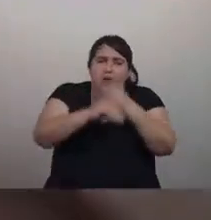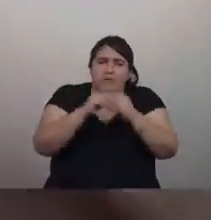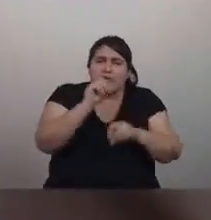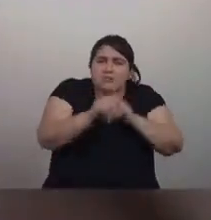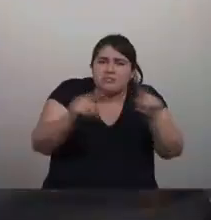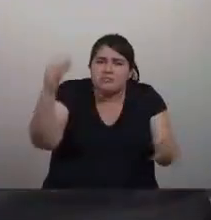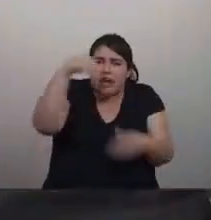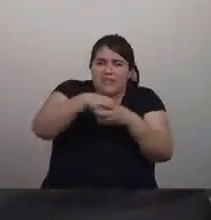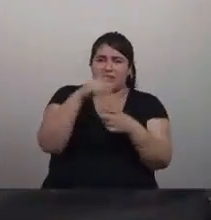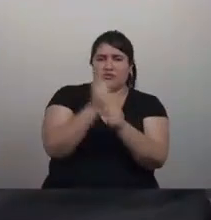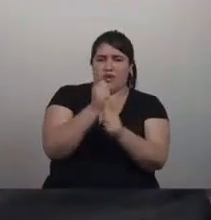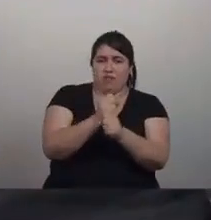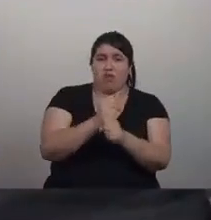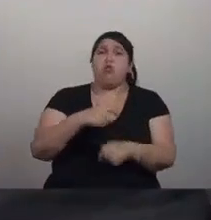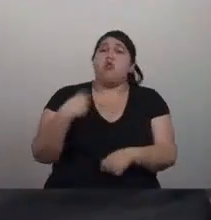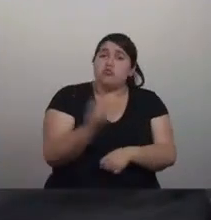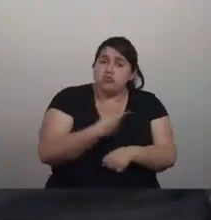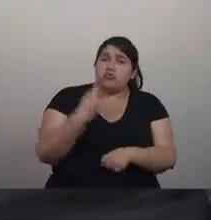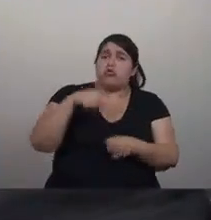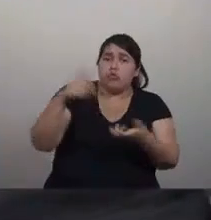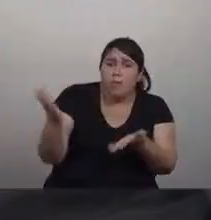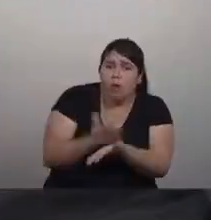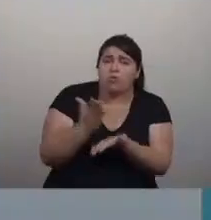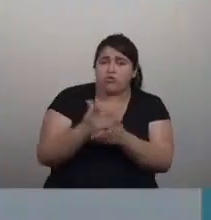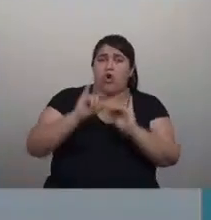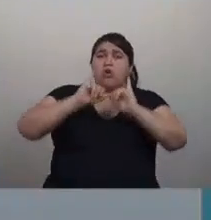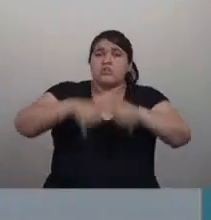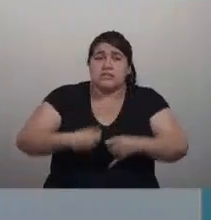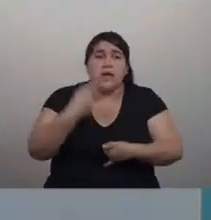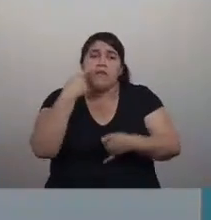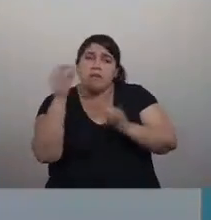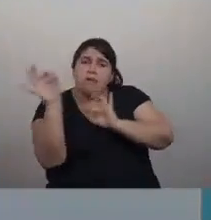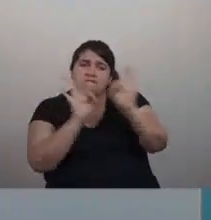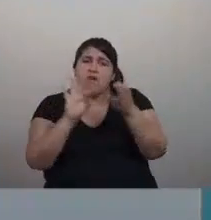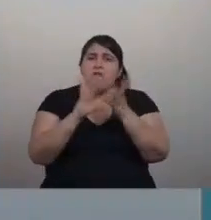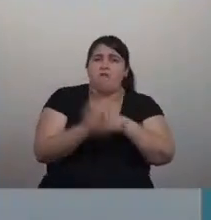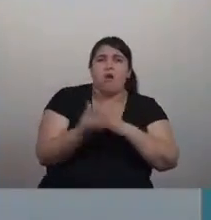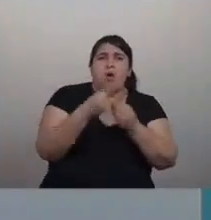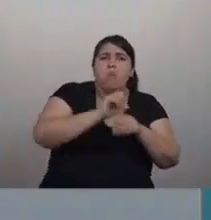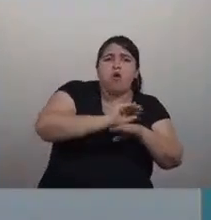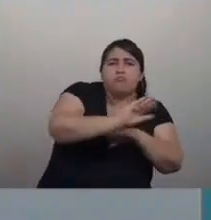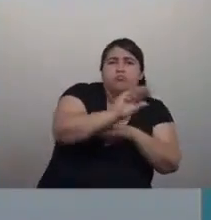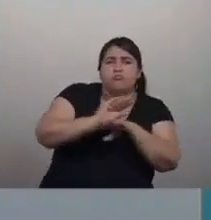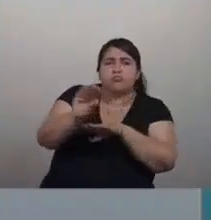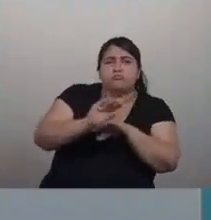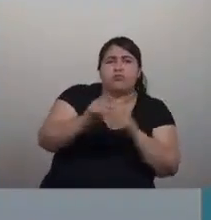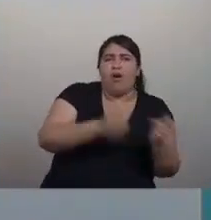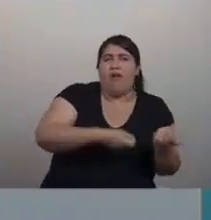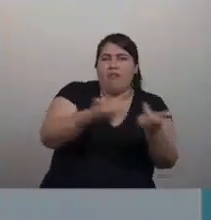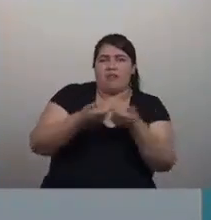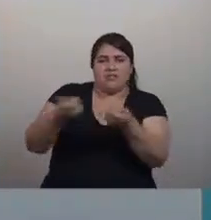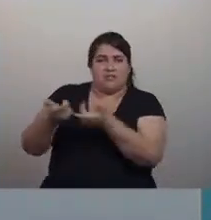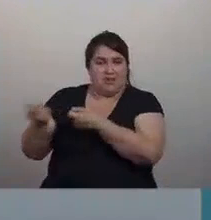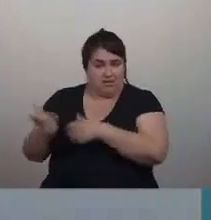porque uno puede producir y después ver cómo distribuye esta forma de producción